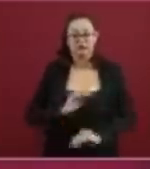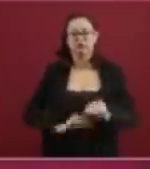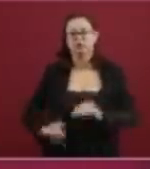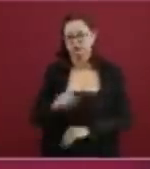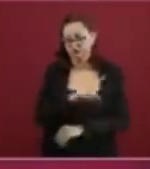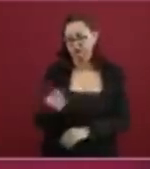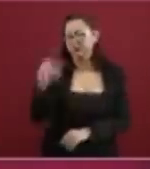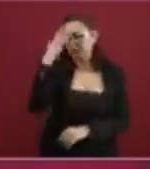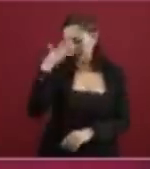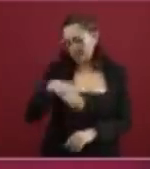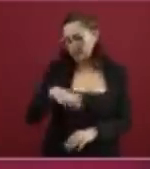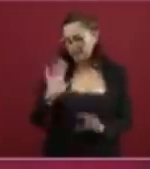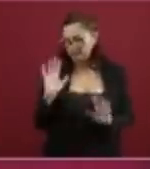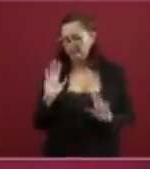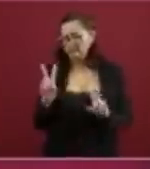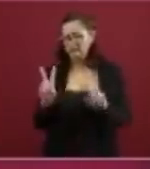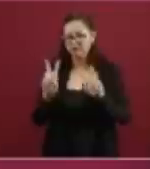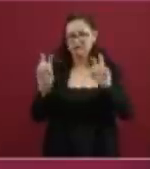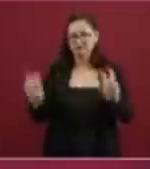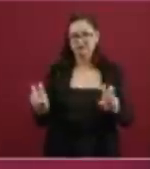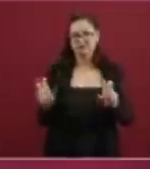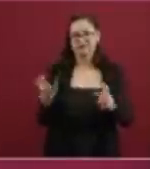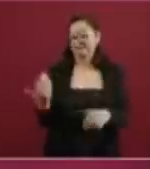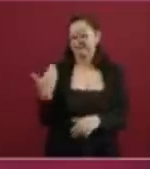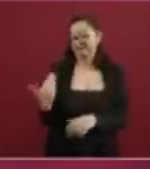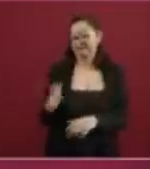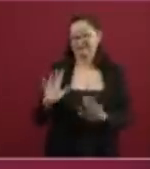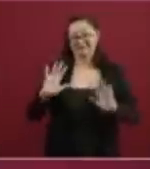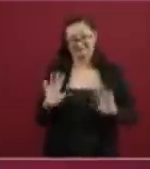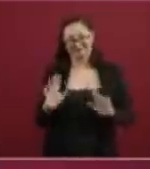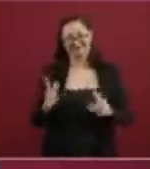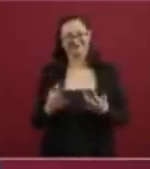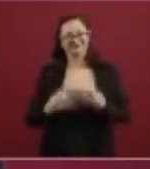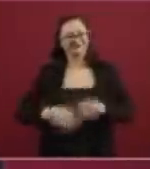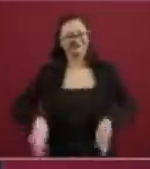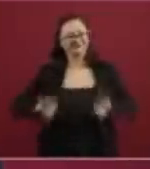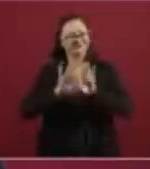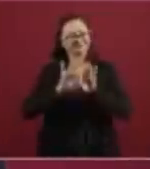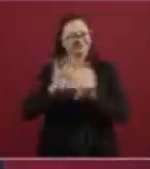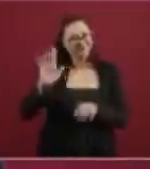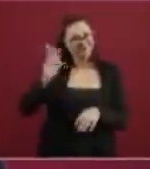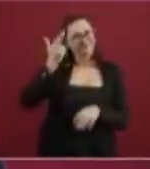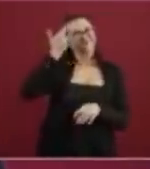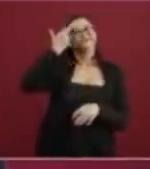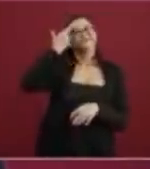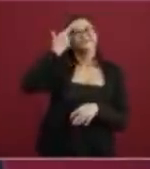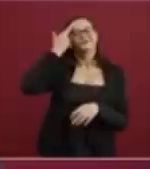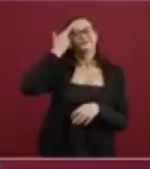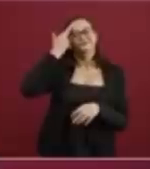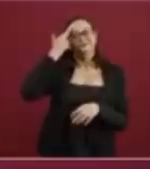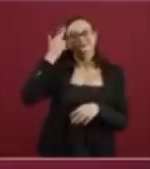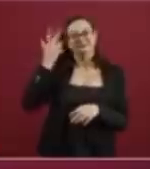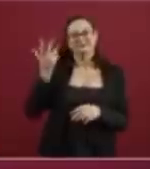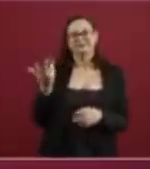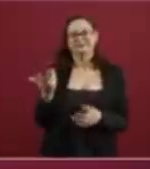fue muy importante eso, el que se